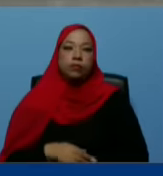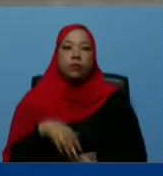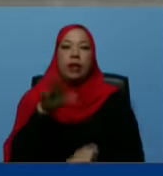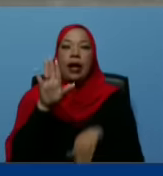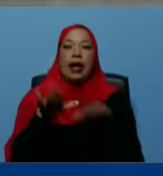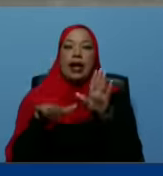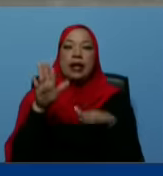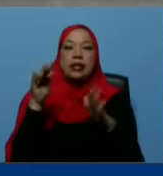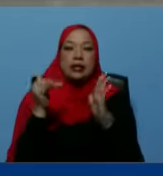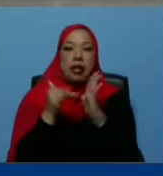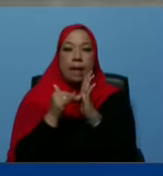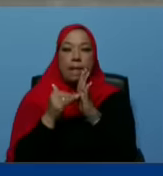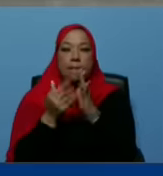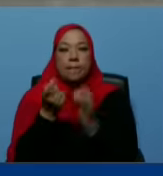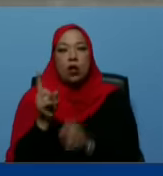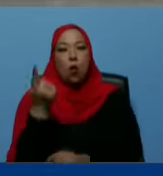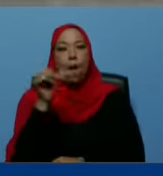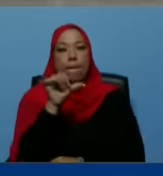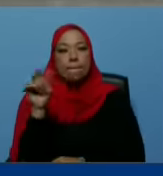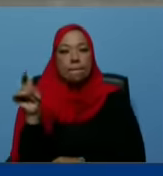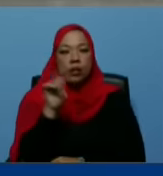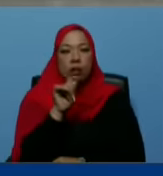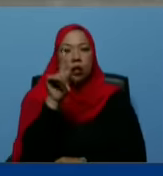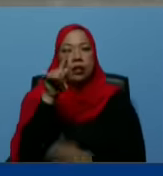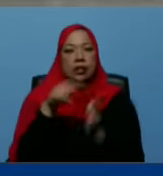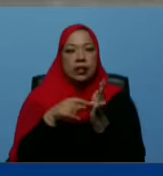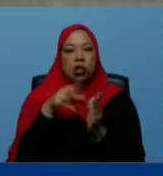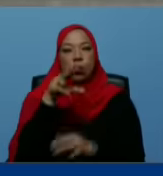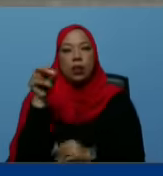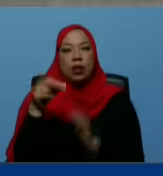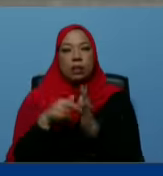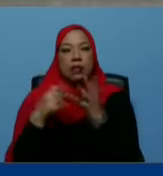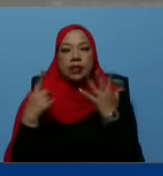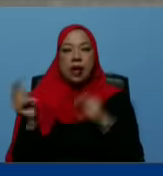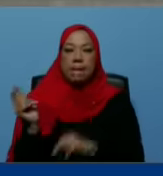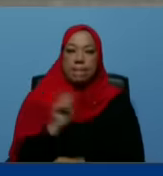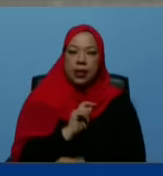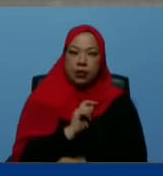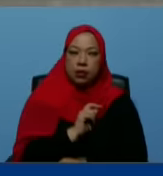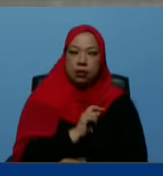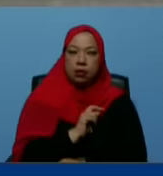15,000 un mes, 120,000 6 meses.